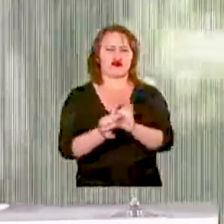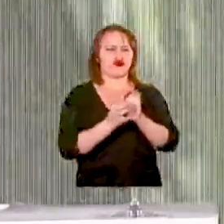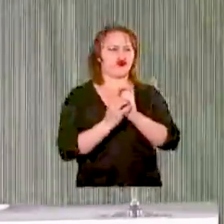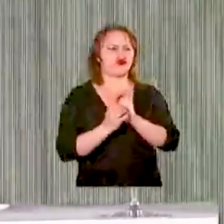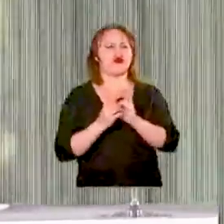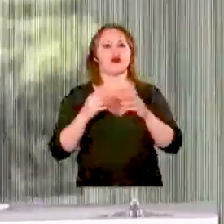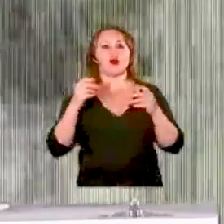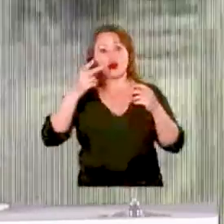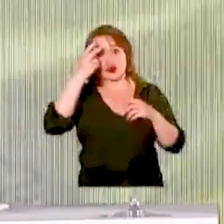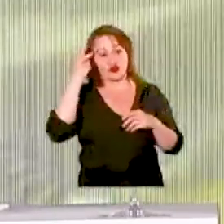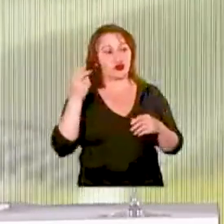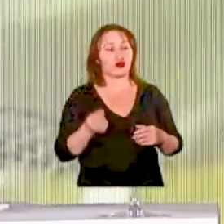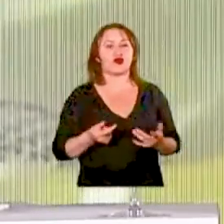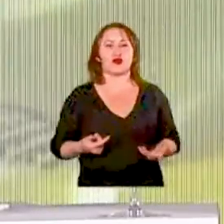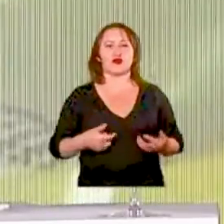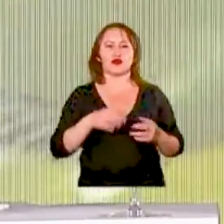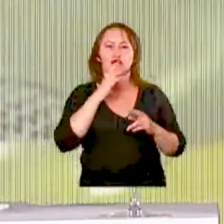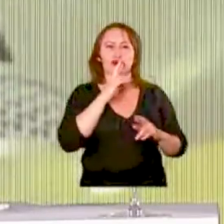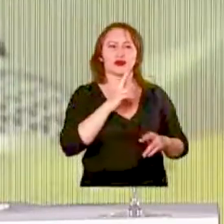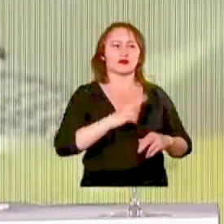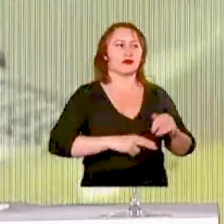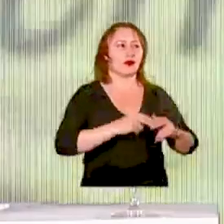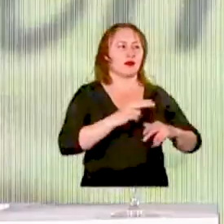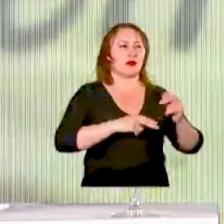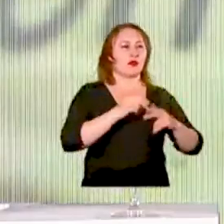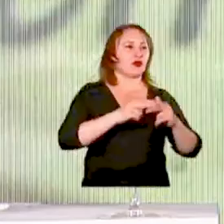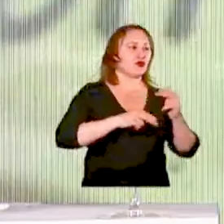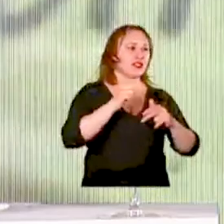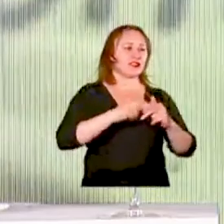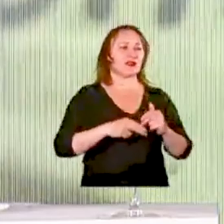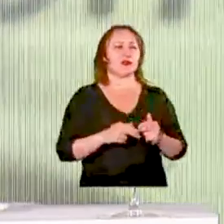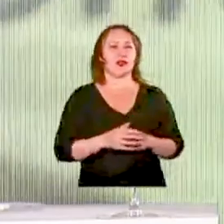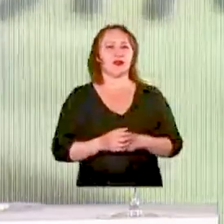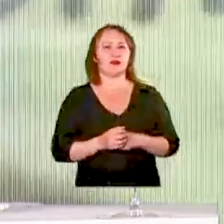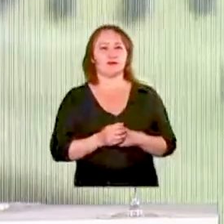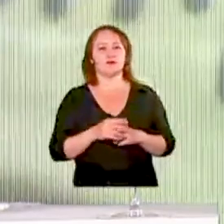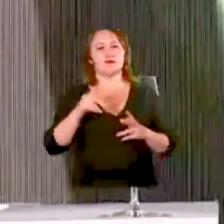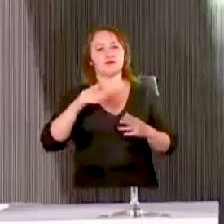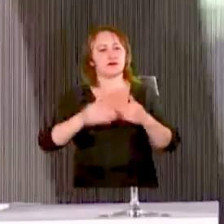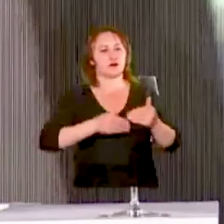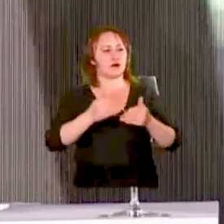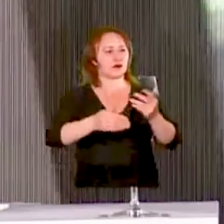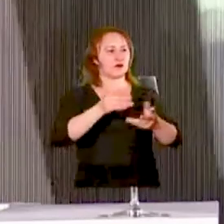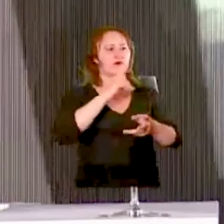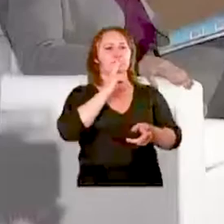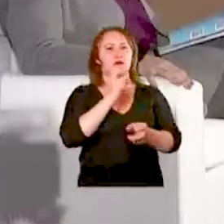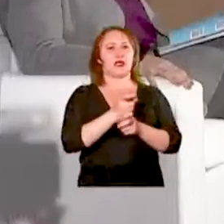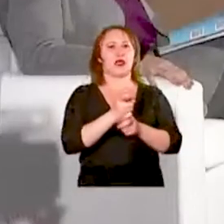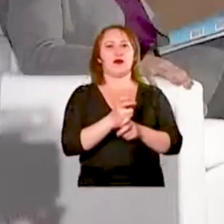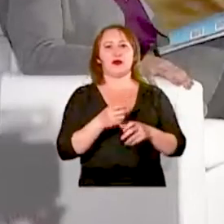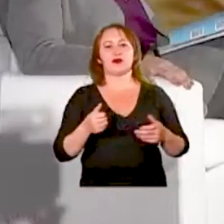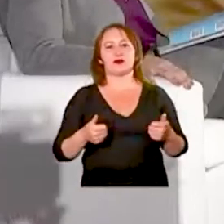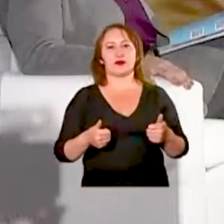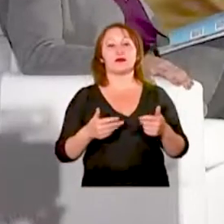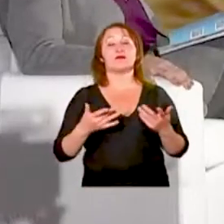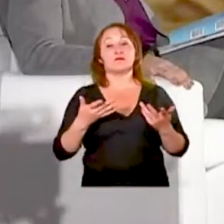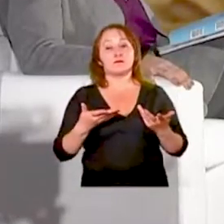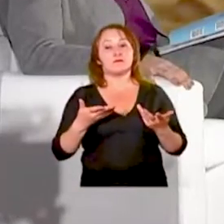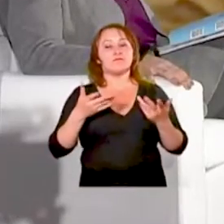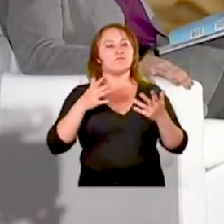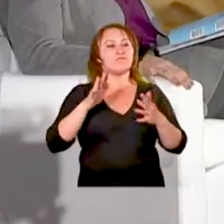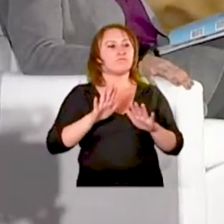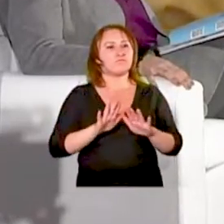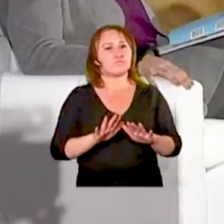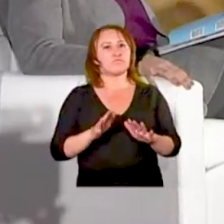buscar una respuesta para la reconstrucción de Mocoa, que es un proceso que ha sido difícil, que ha sido lento y que tiene